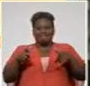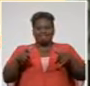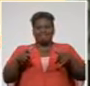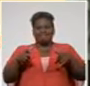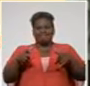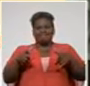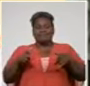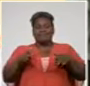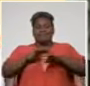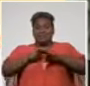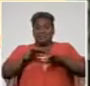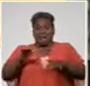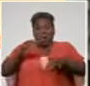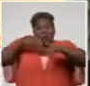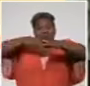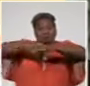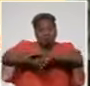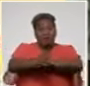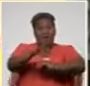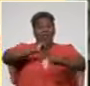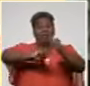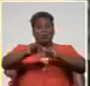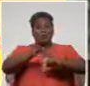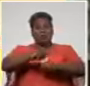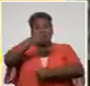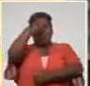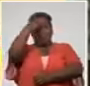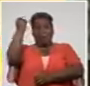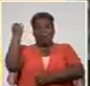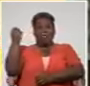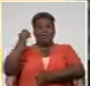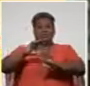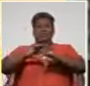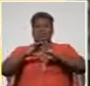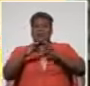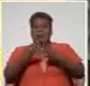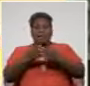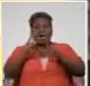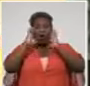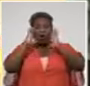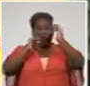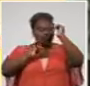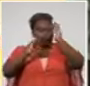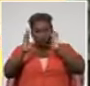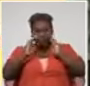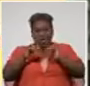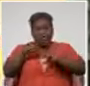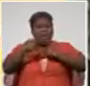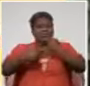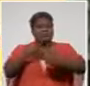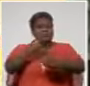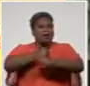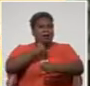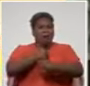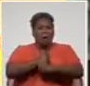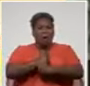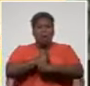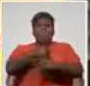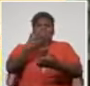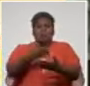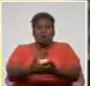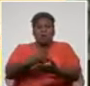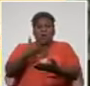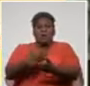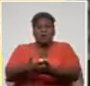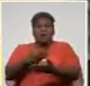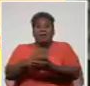ya la vez que uno entra aquí tiene que olvidarse de todo, es concentrada en lo que estás haciendo, muestra por muestra, porque son la vida de